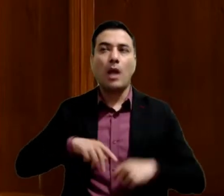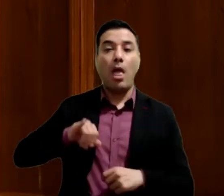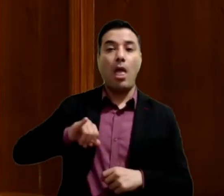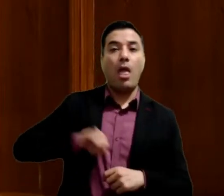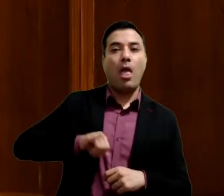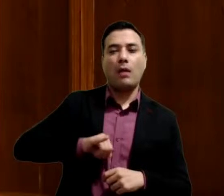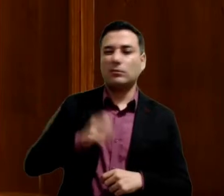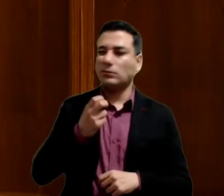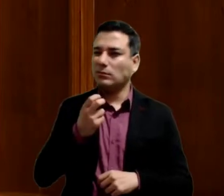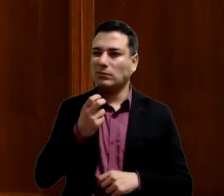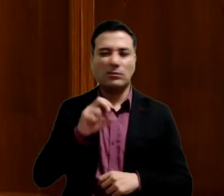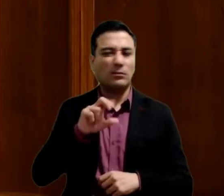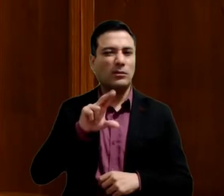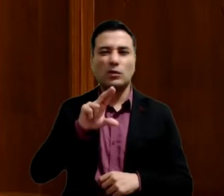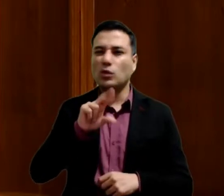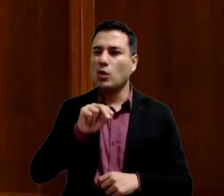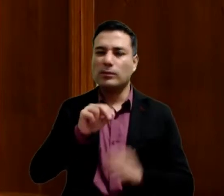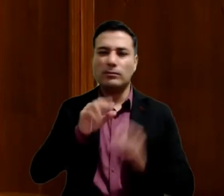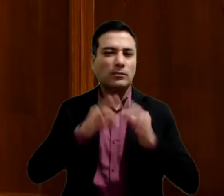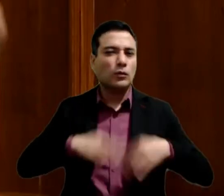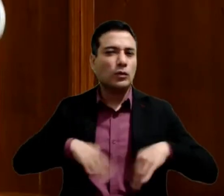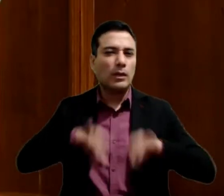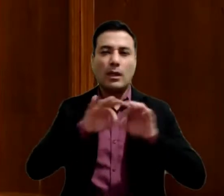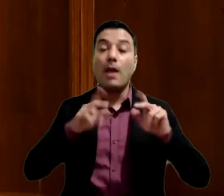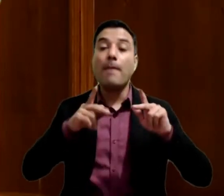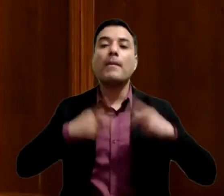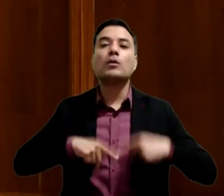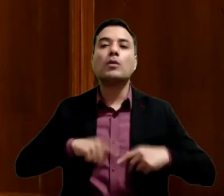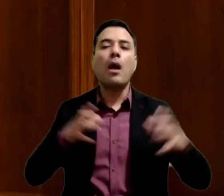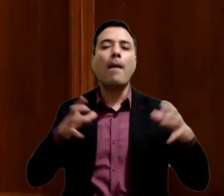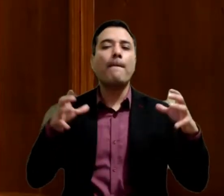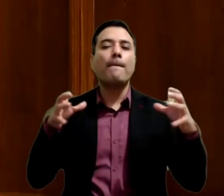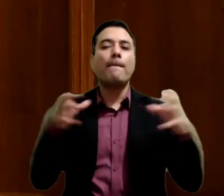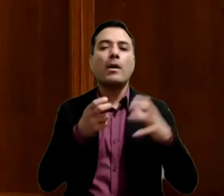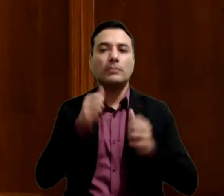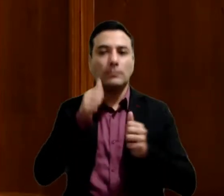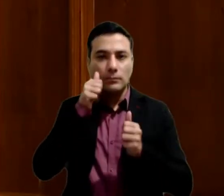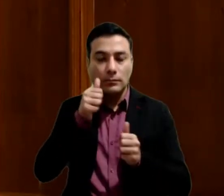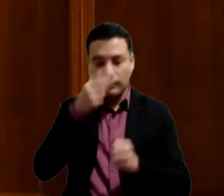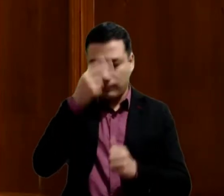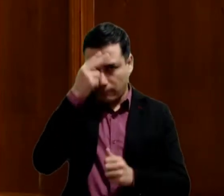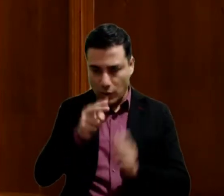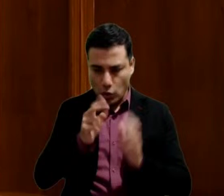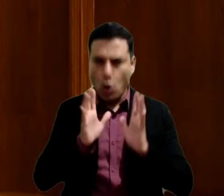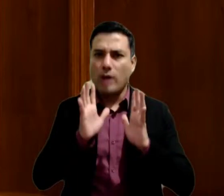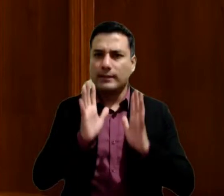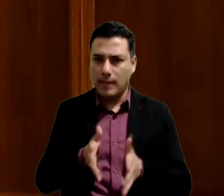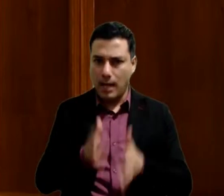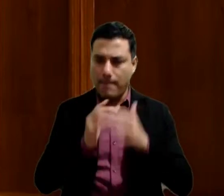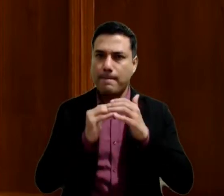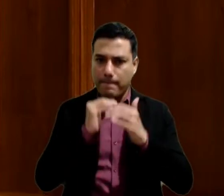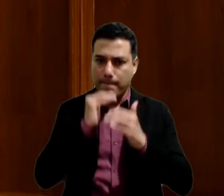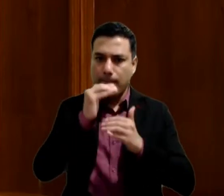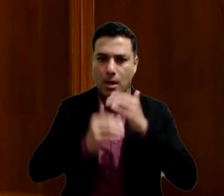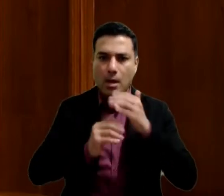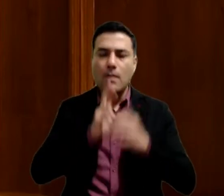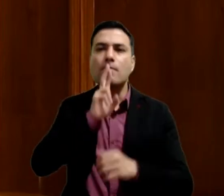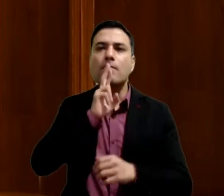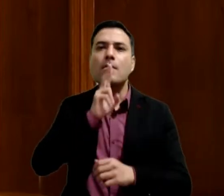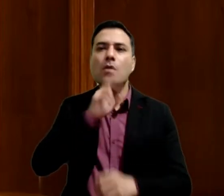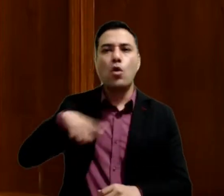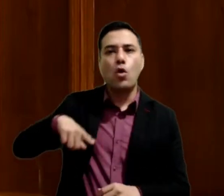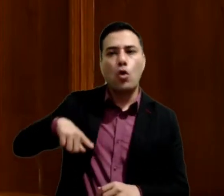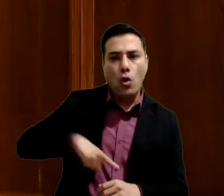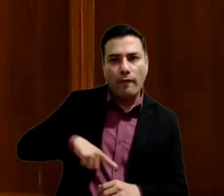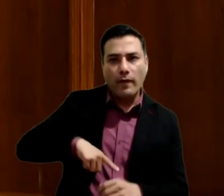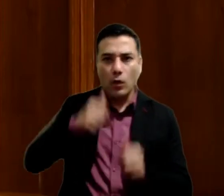encima del bienestar colectivo. México avanza con un gobierno del pueblo y para el